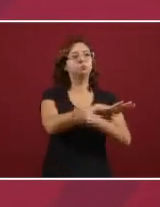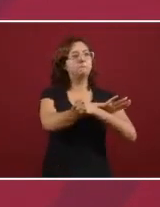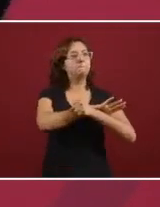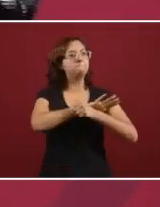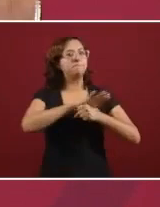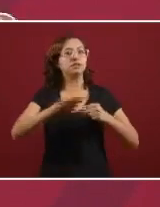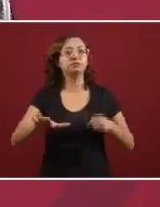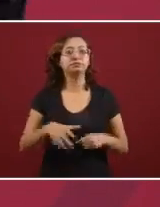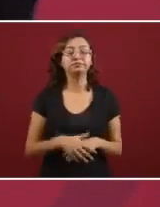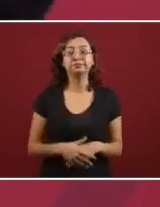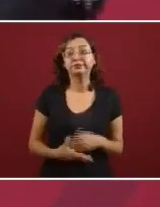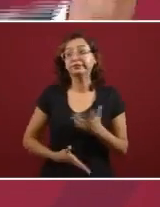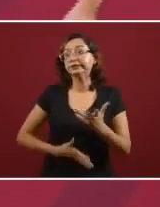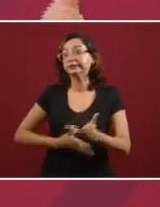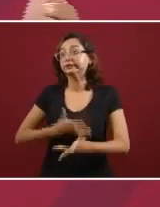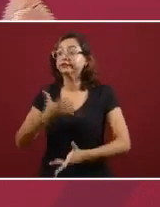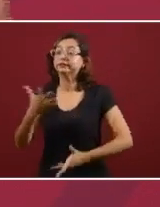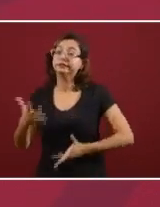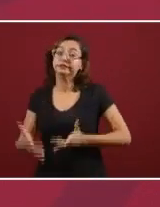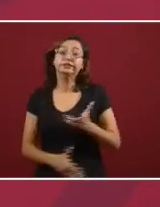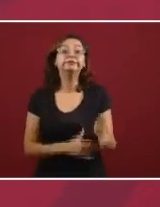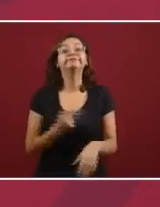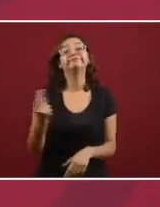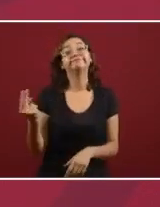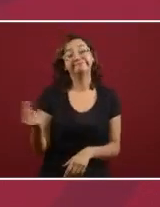y justificar